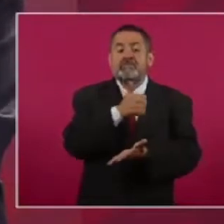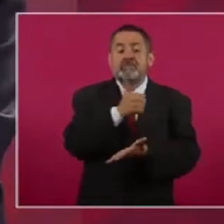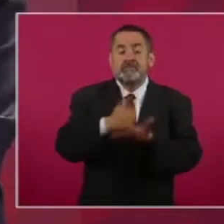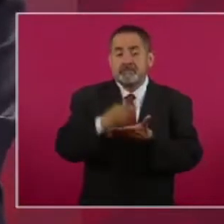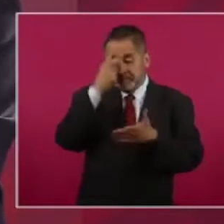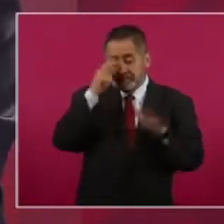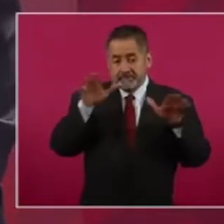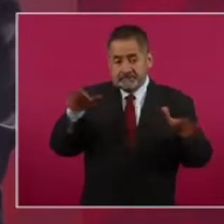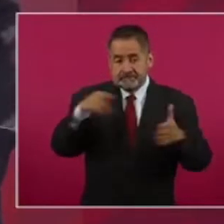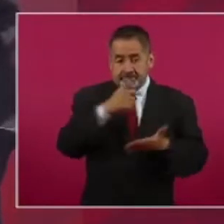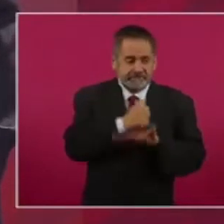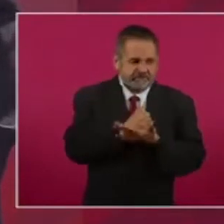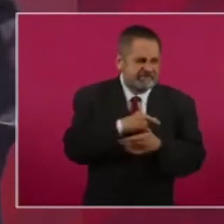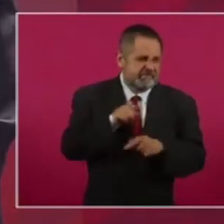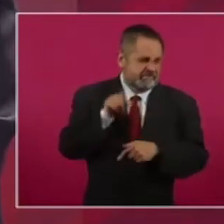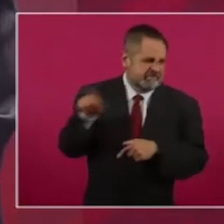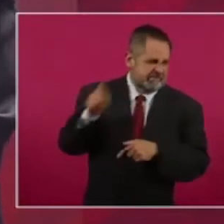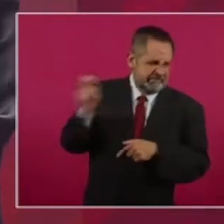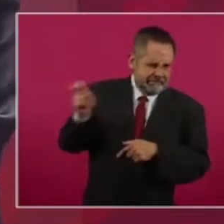echándonos la culpa de que